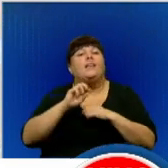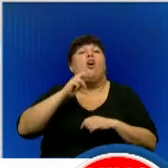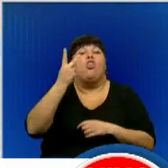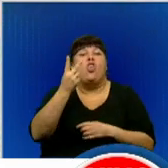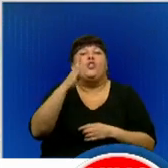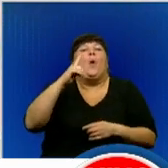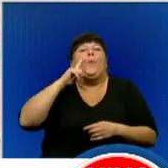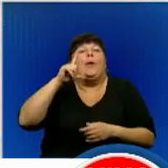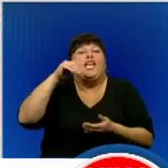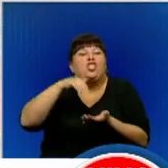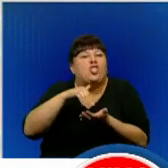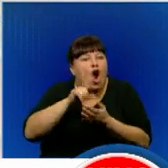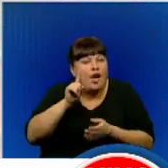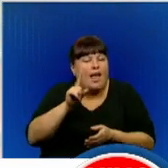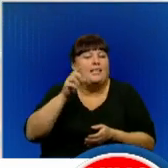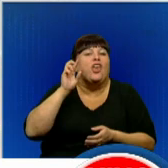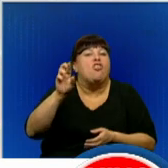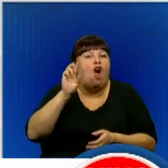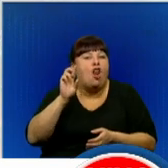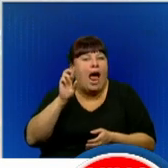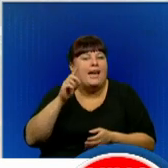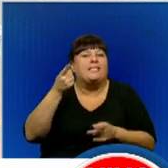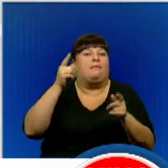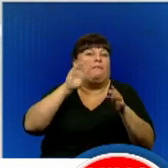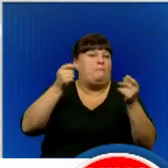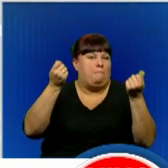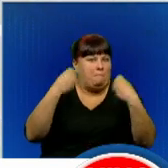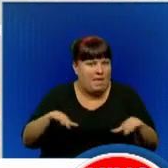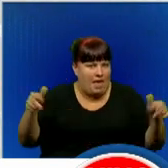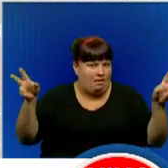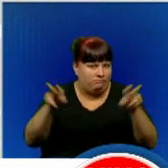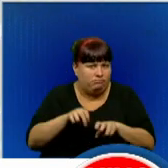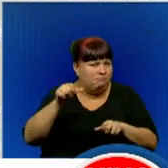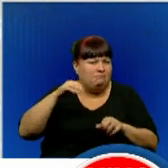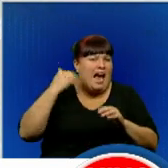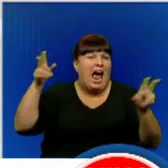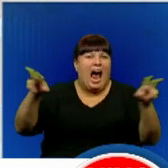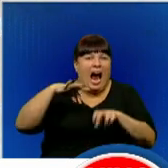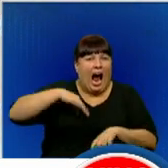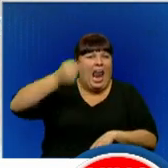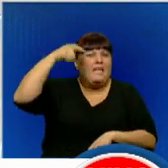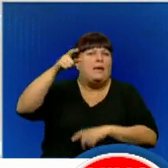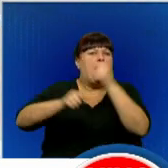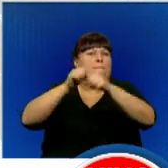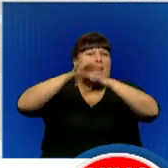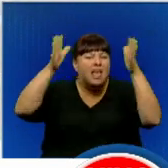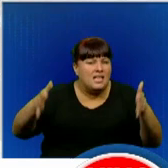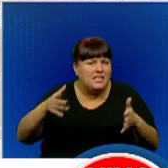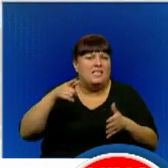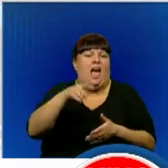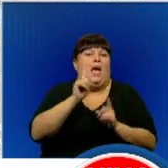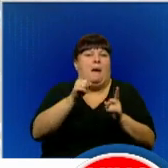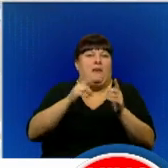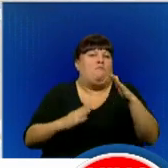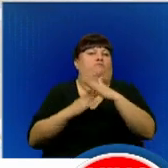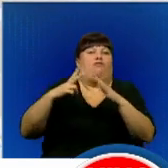billones de dólares billones de dólares al déficit con una enorme ganancia inesperada para las corporaciones y los que están en la